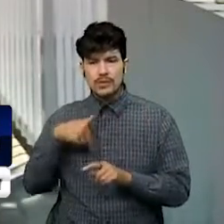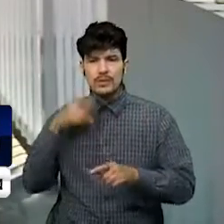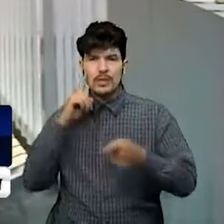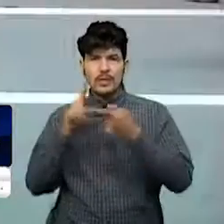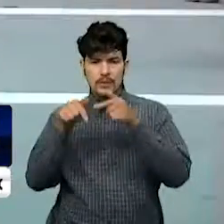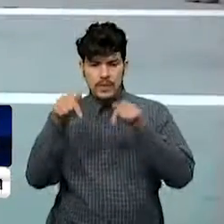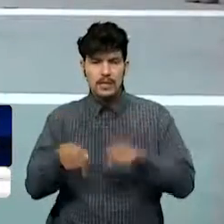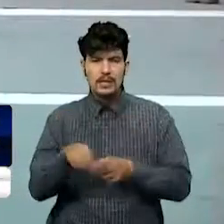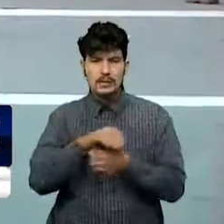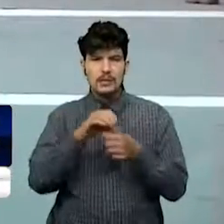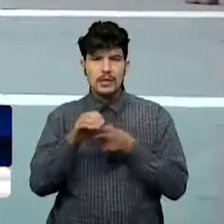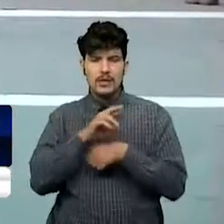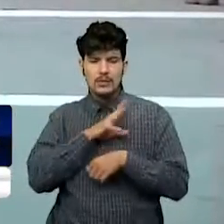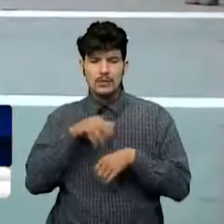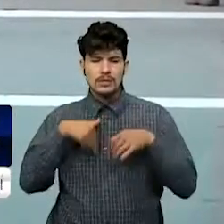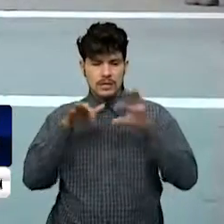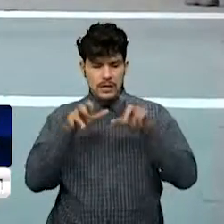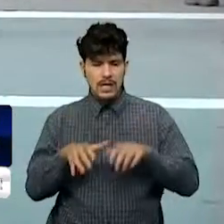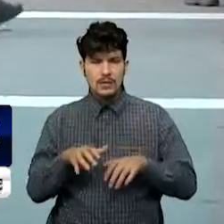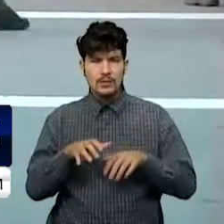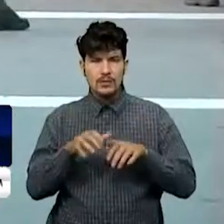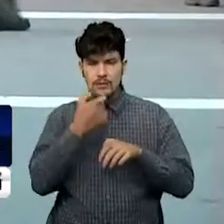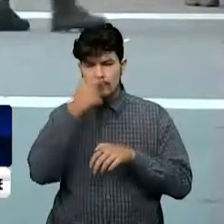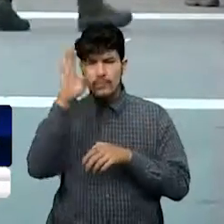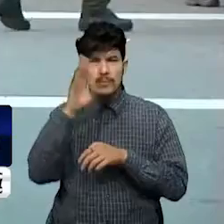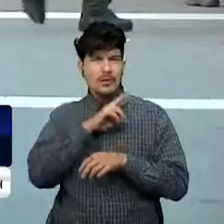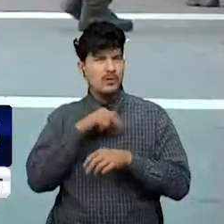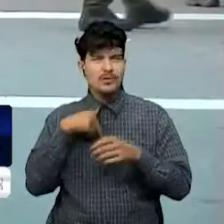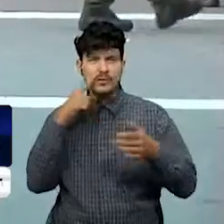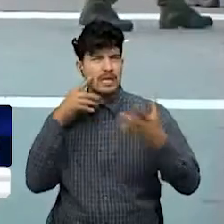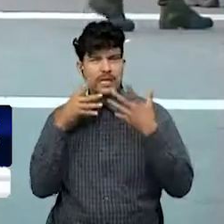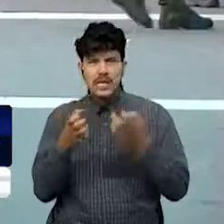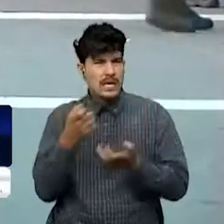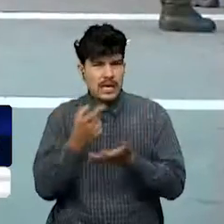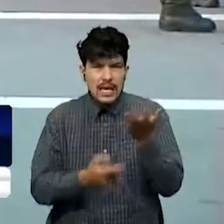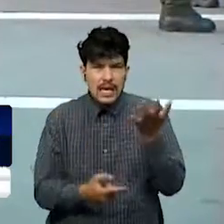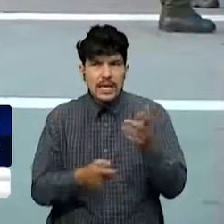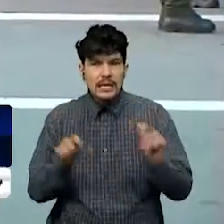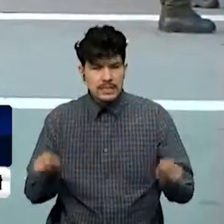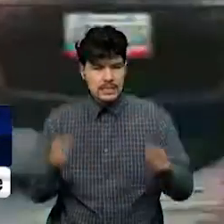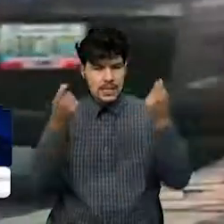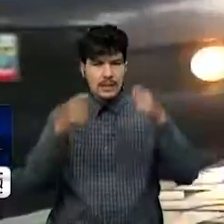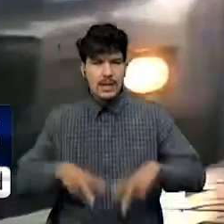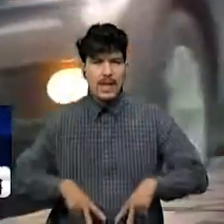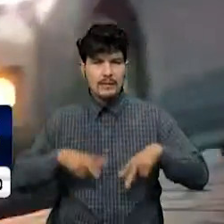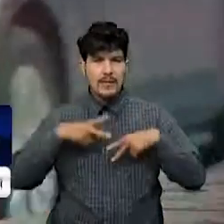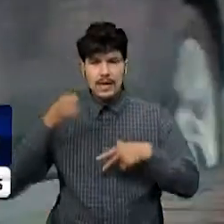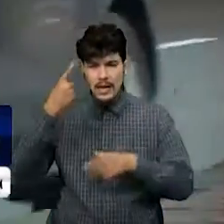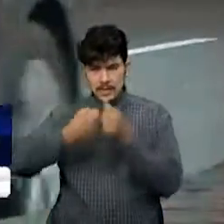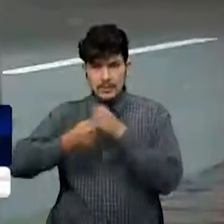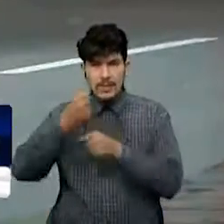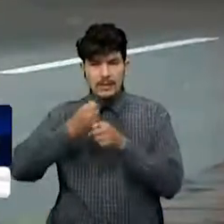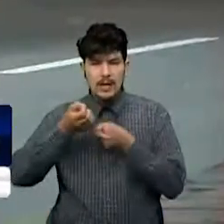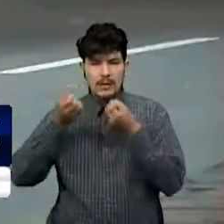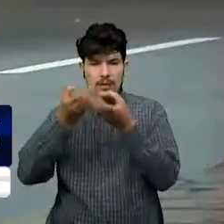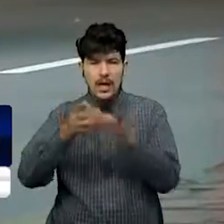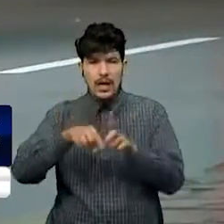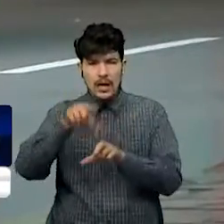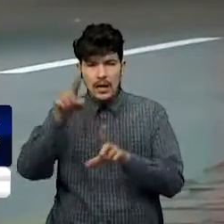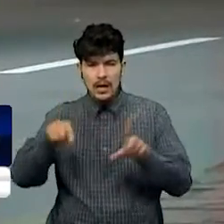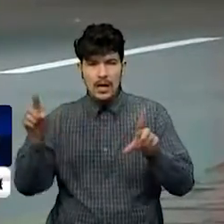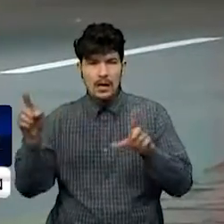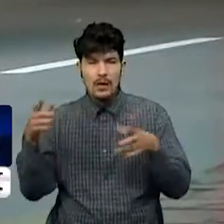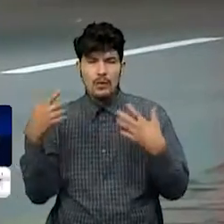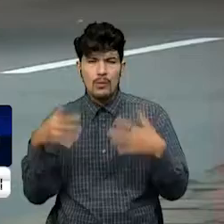como secretario de tránsito, lo que queremos es salvar vidas. El año pasado terminamos dando una cifra, una